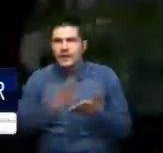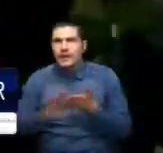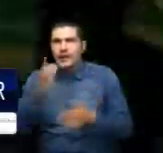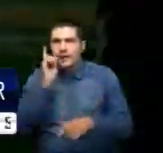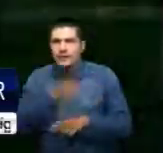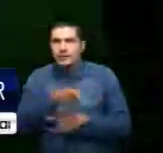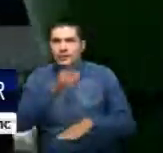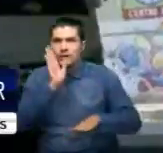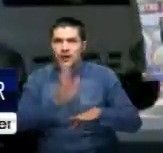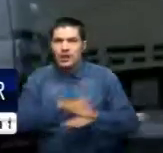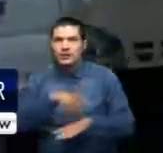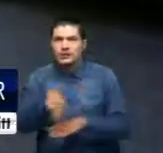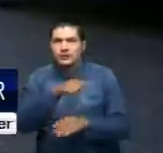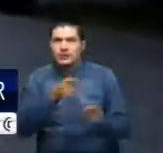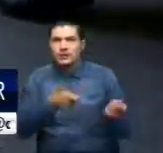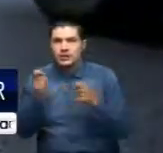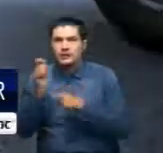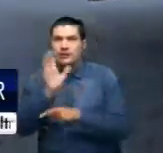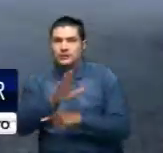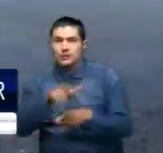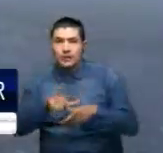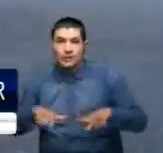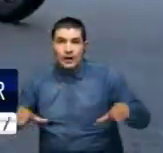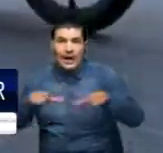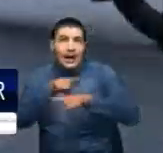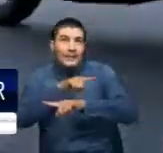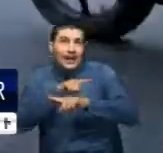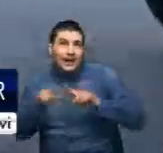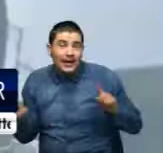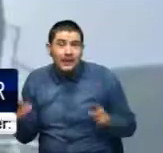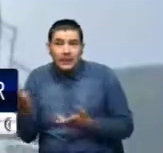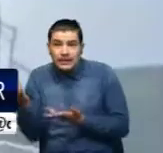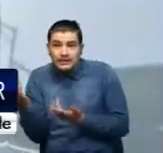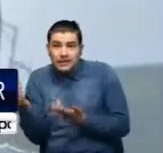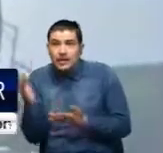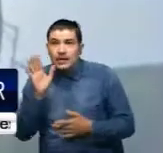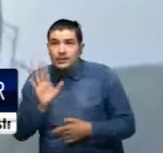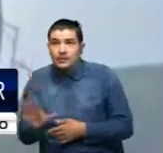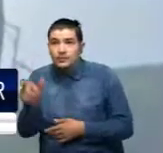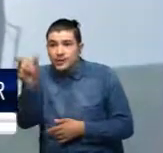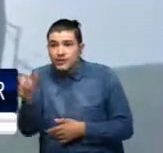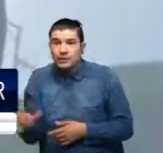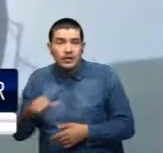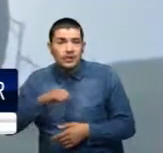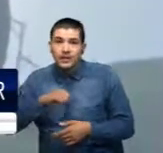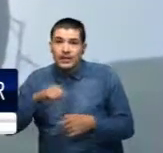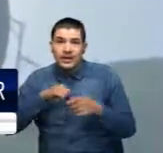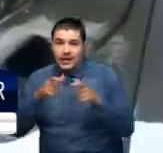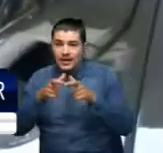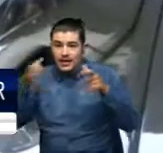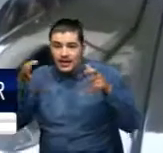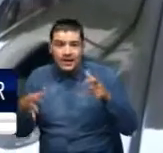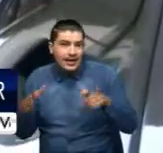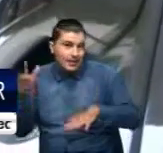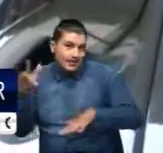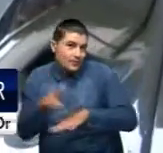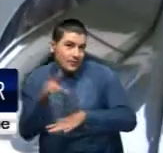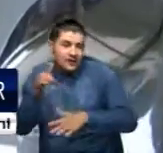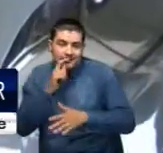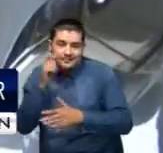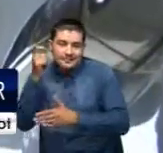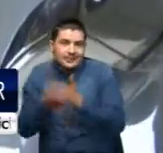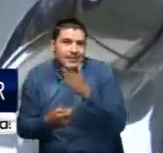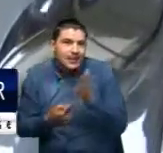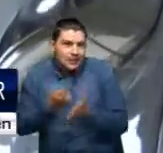que da origen a la inmovilización sin embargo a pesar de la espera a la persona que no porte sus documentos se le impondrá un